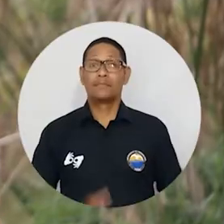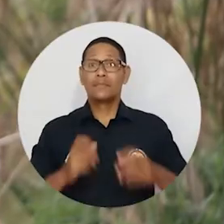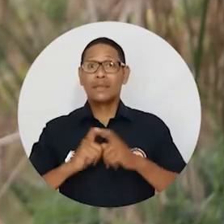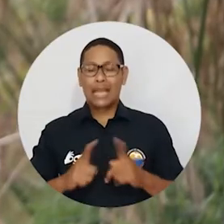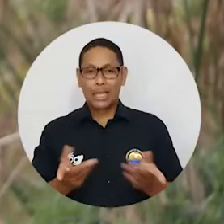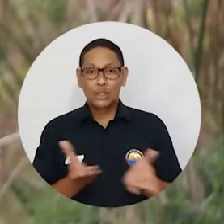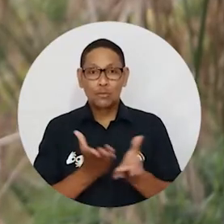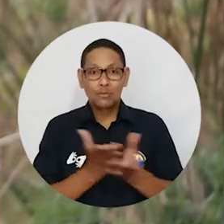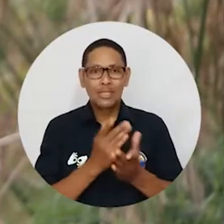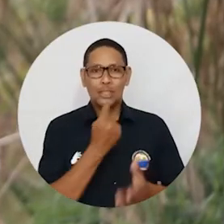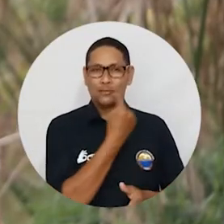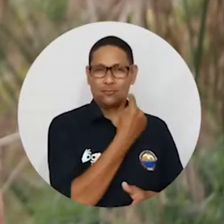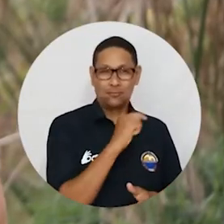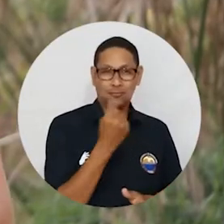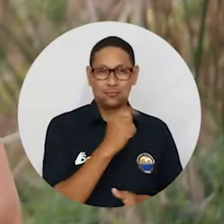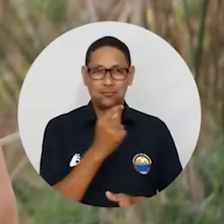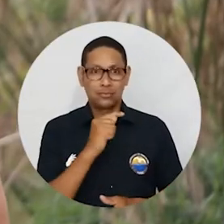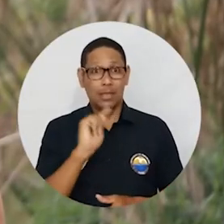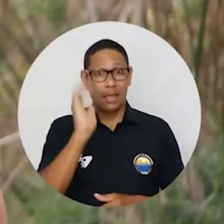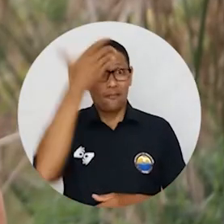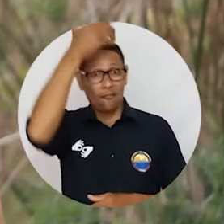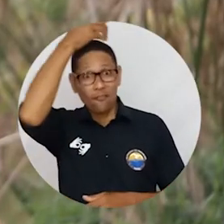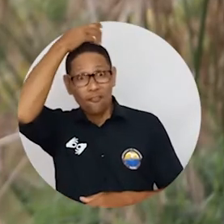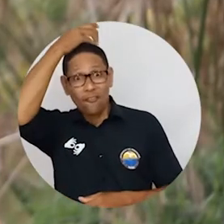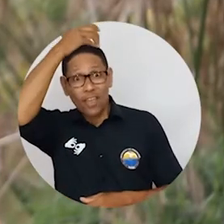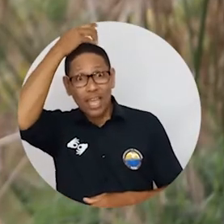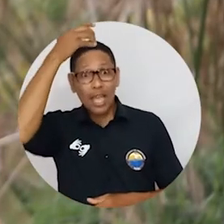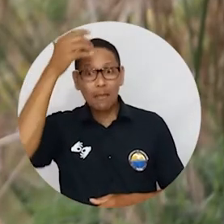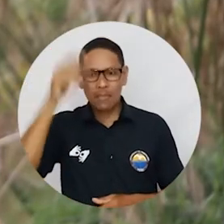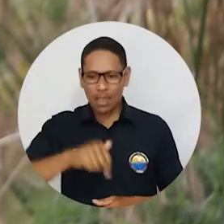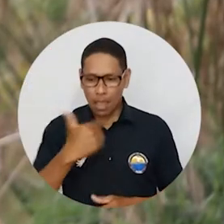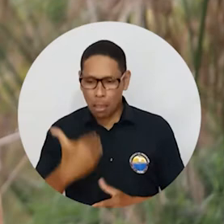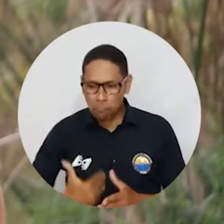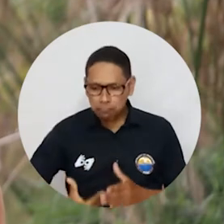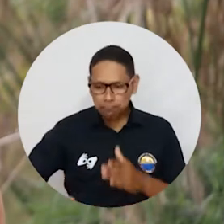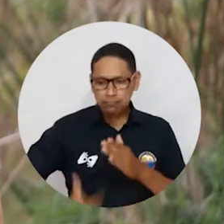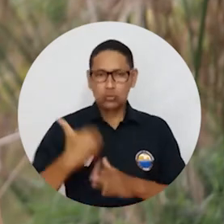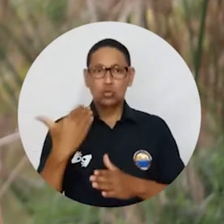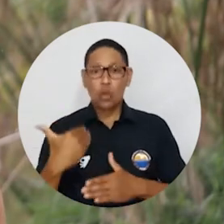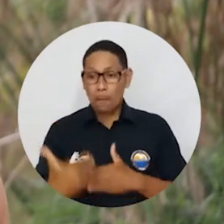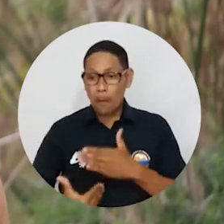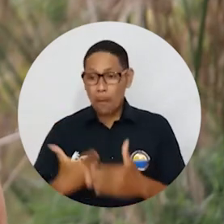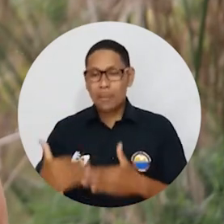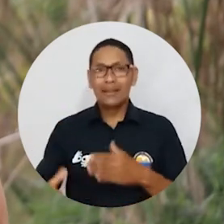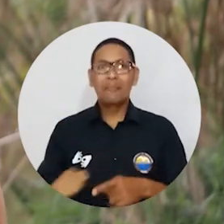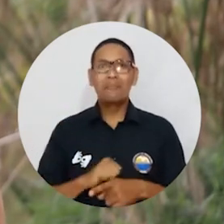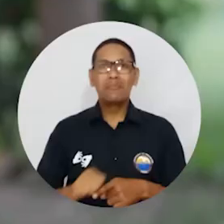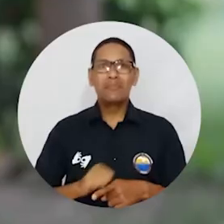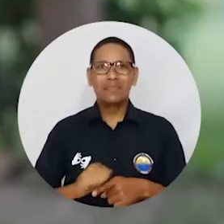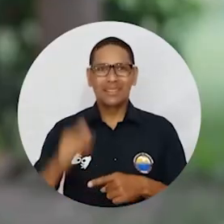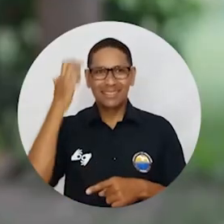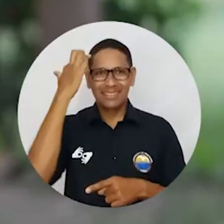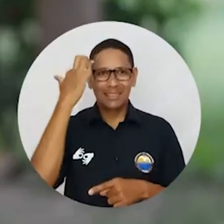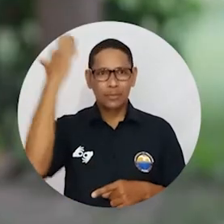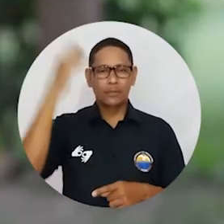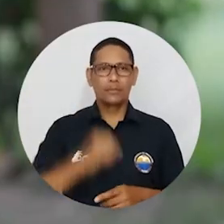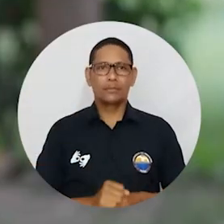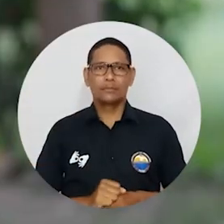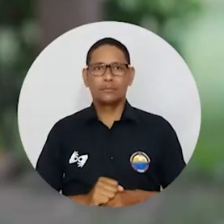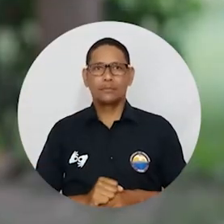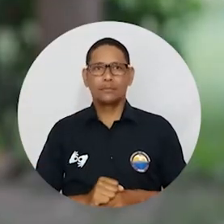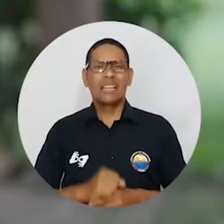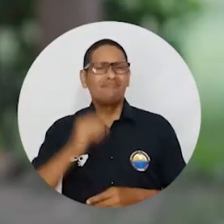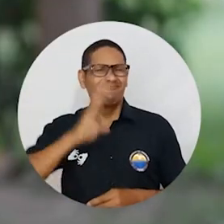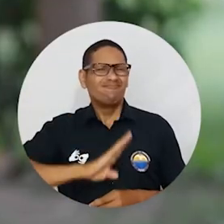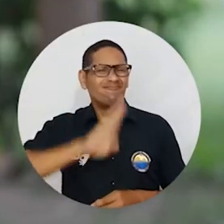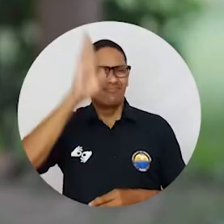Estudiantes de odontología y enfermería participaron de actos previos al inicio de sus periodos de prácticas profesionales. La tradicional